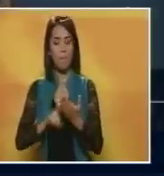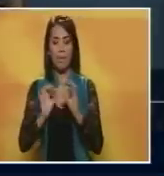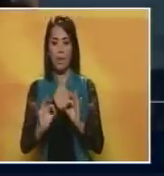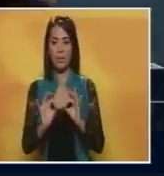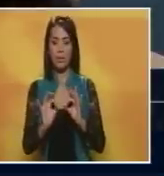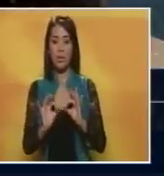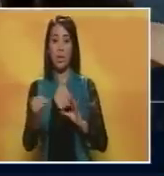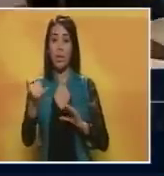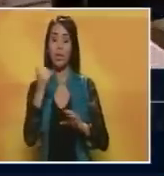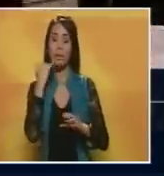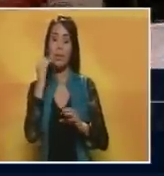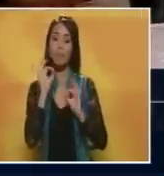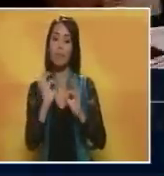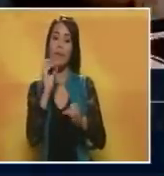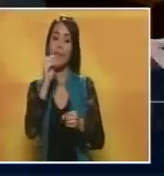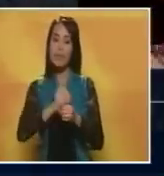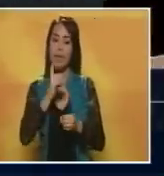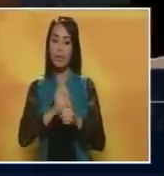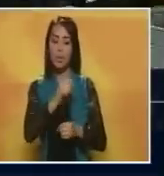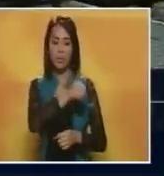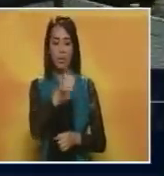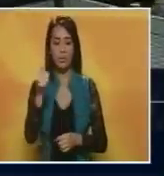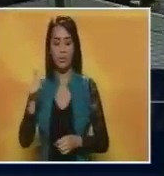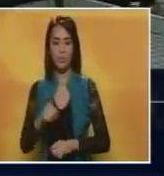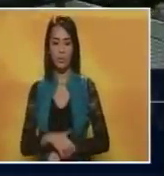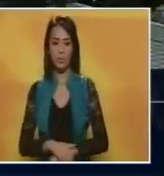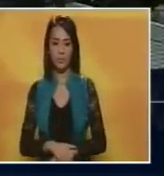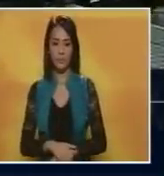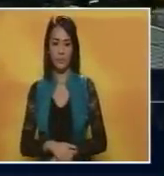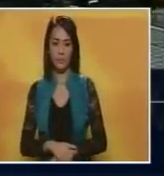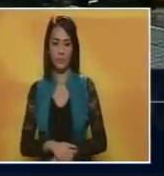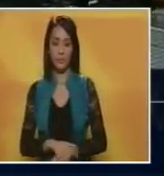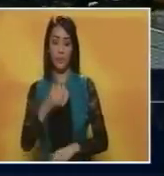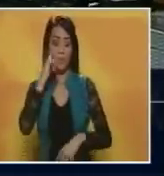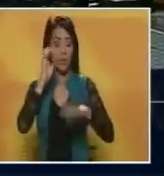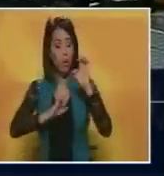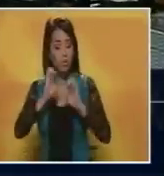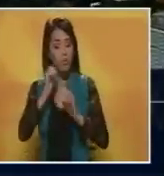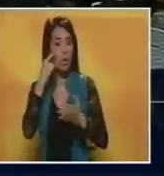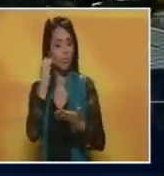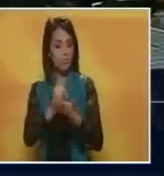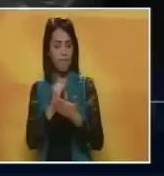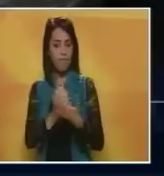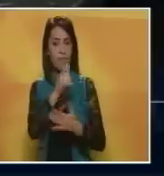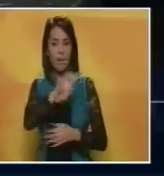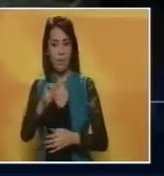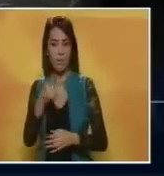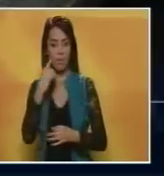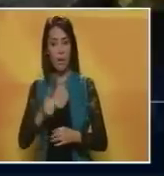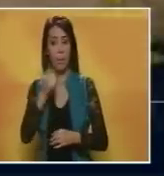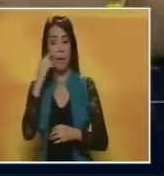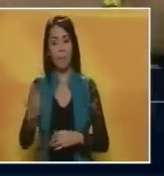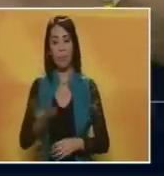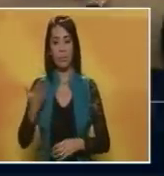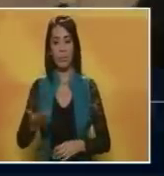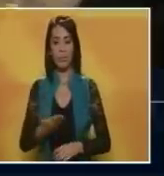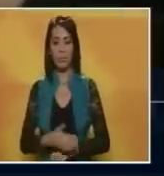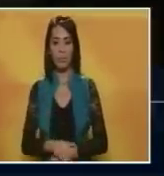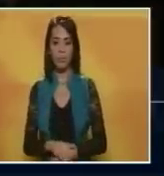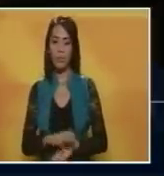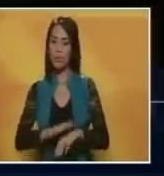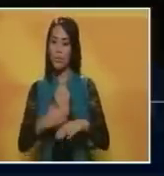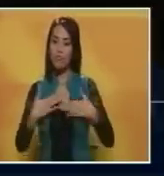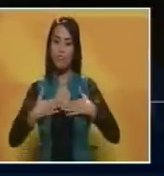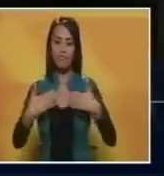telecomunicaciones y datos de electores siendo la auditoría electoral y verificación ciudadana las más importantes porque